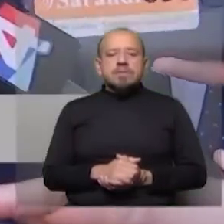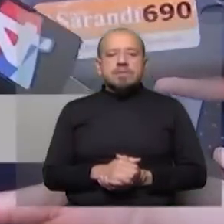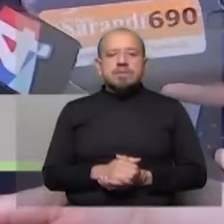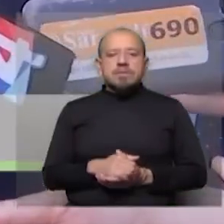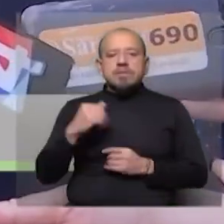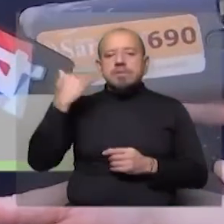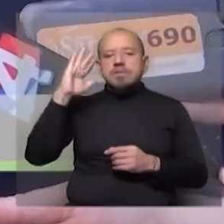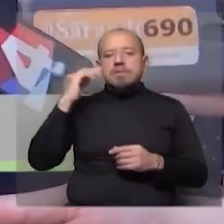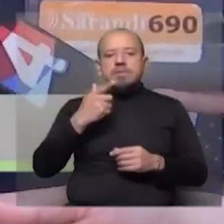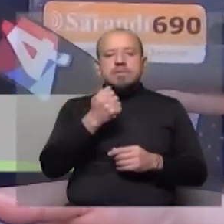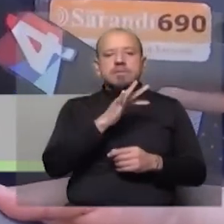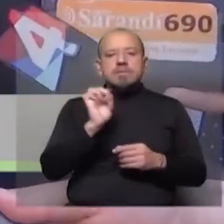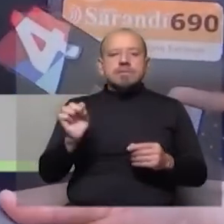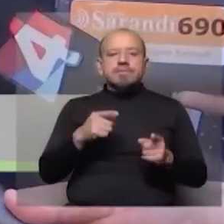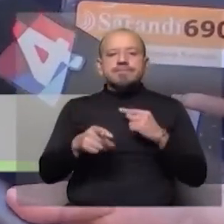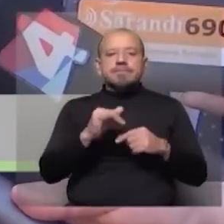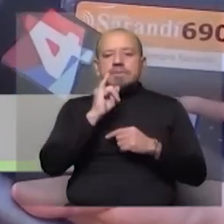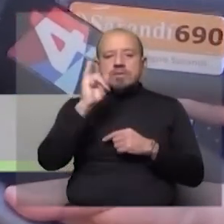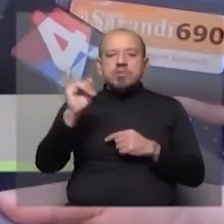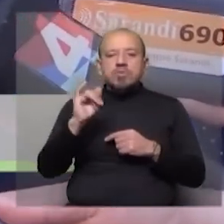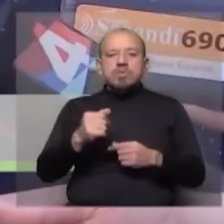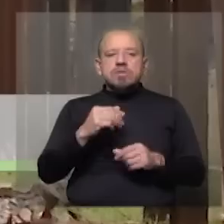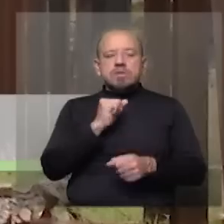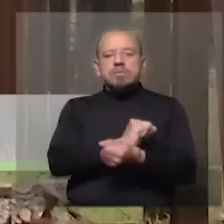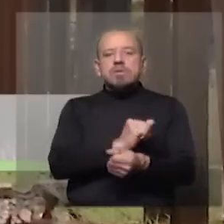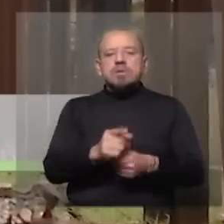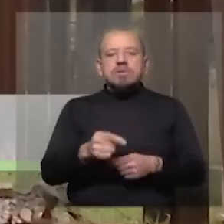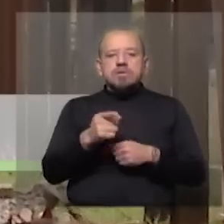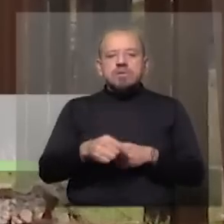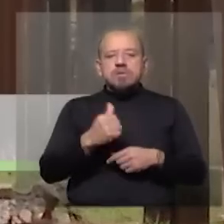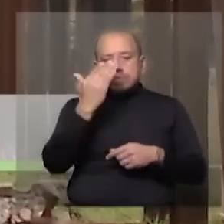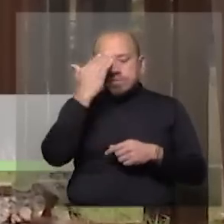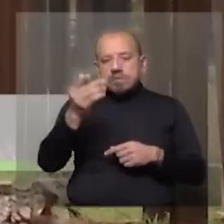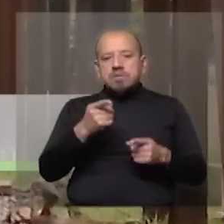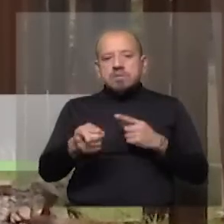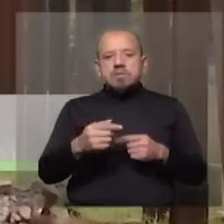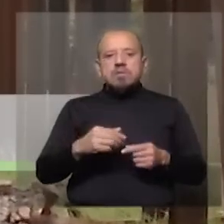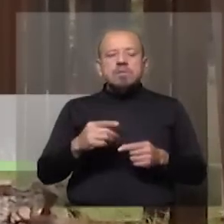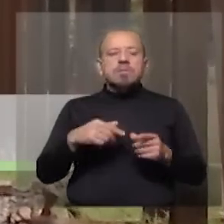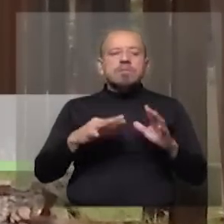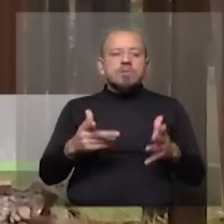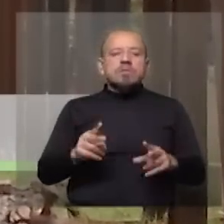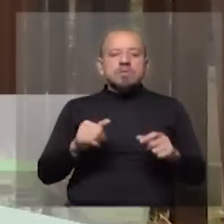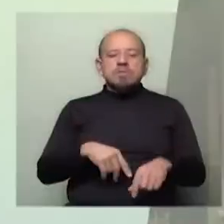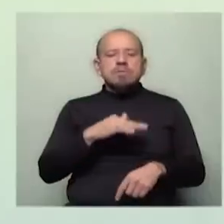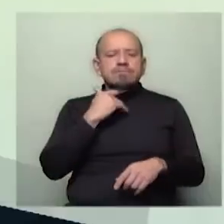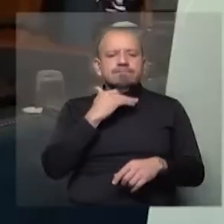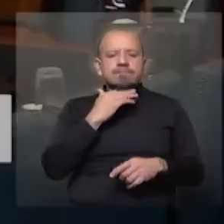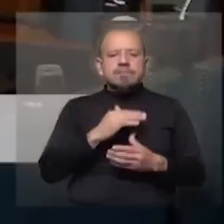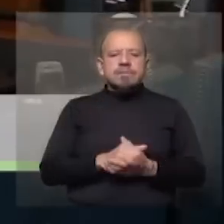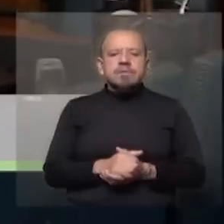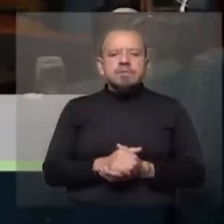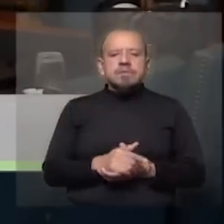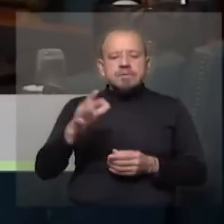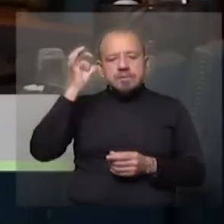autoridades de afe presentaron una denuncia penal en fiscalía contra la gestión frenteamplista de la compañía Estatal por hechos de apariencia delictiva El